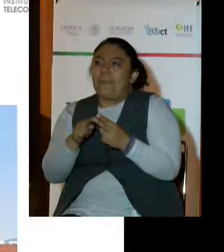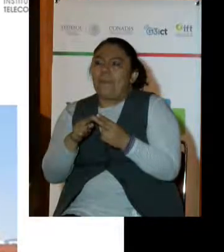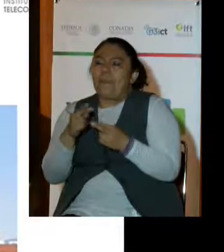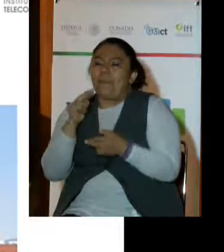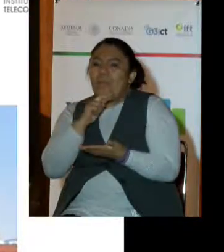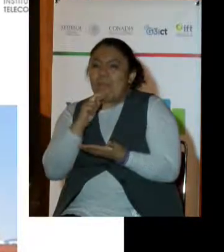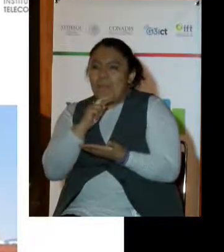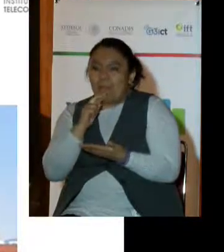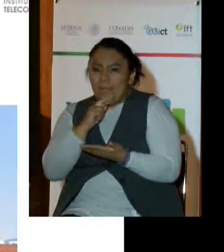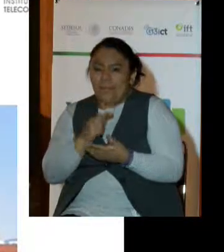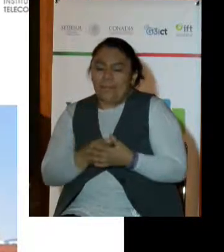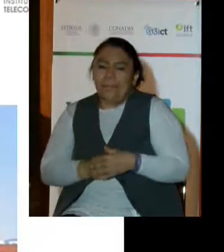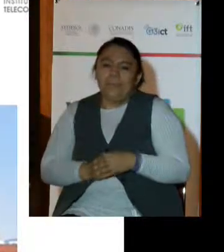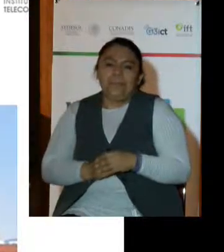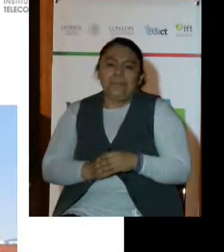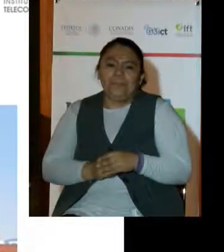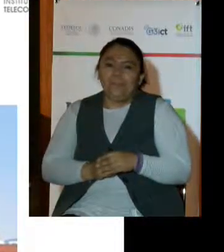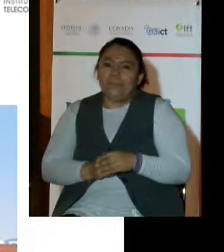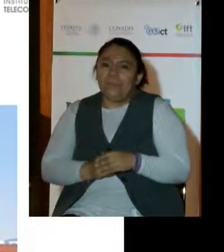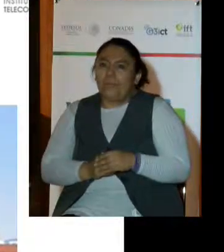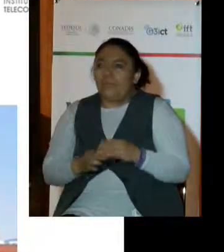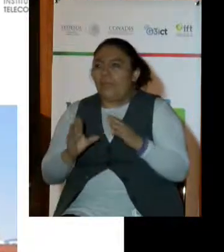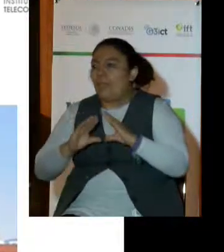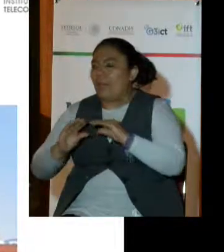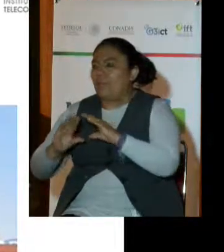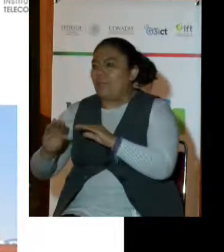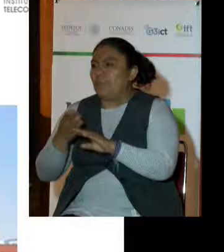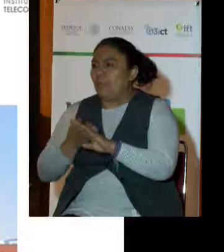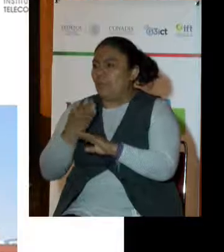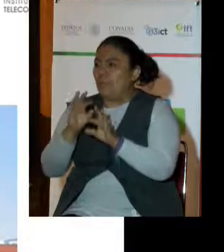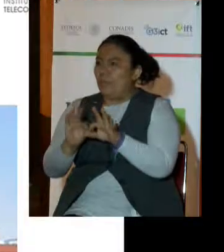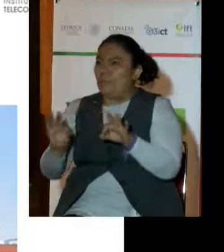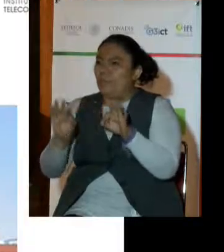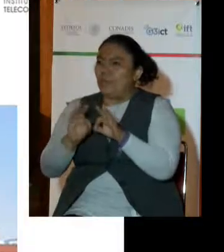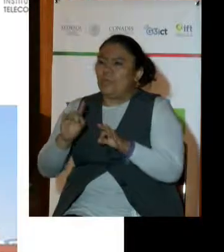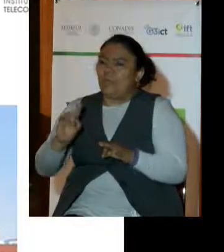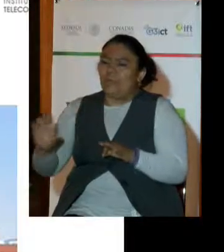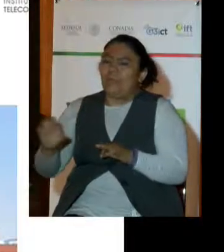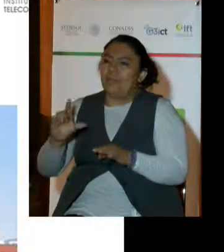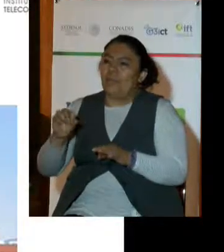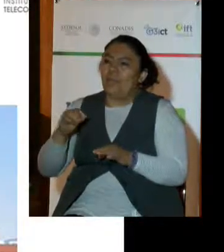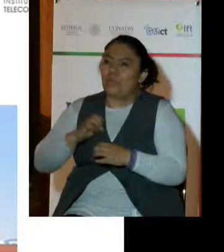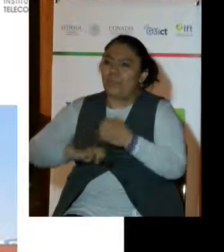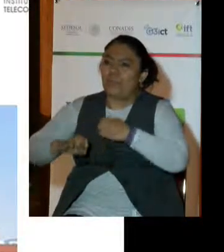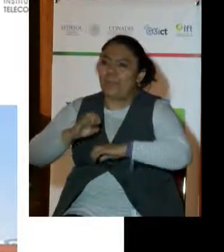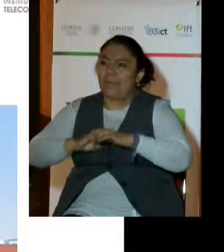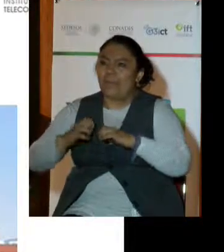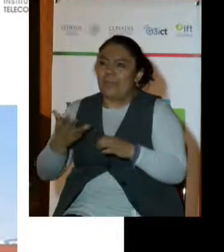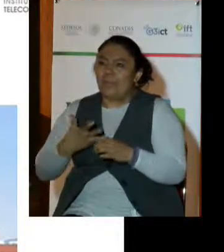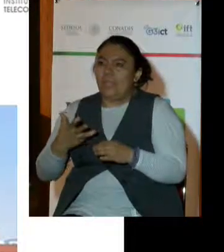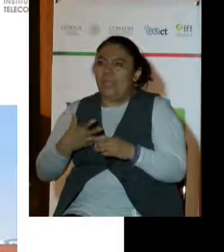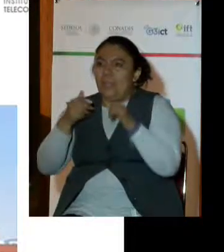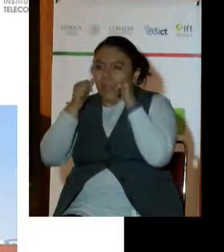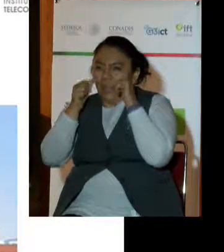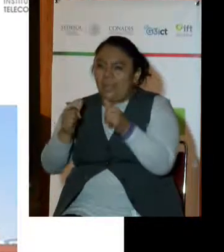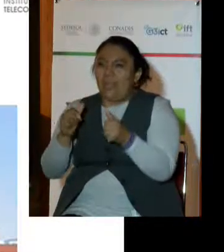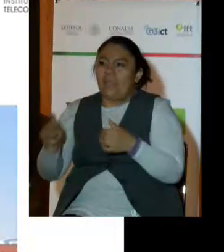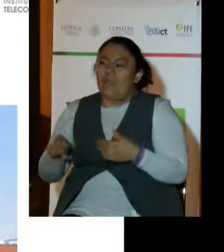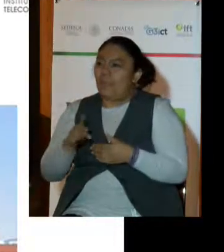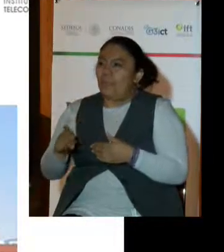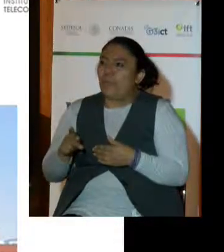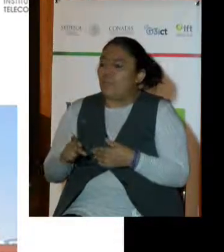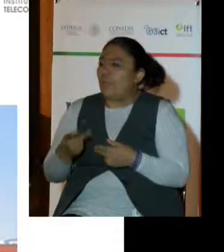emergencia. La capacitación importantísima de los empleados que atienden al público, de los